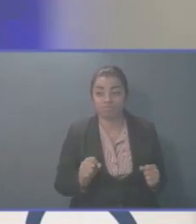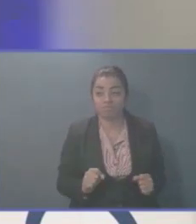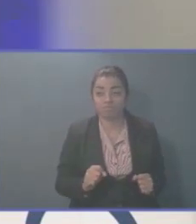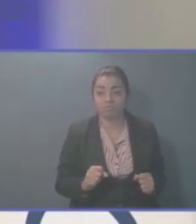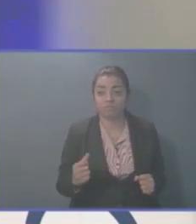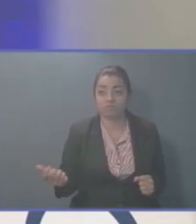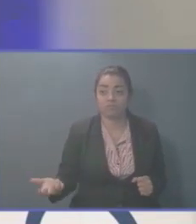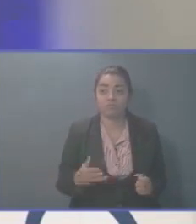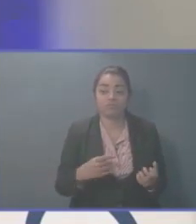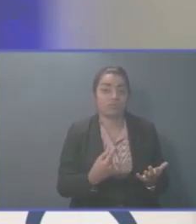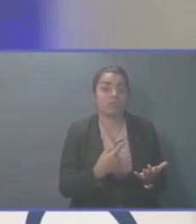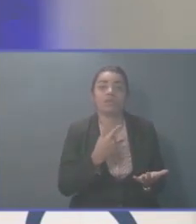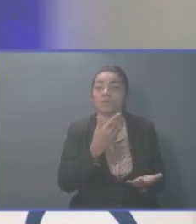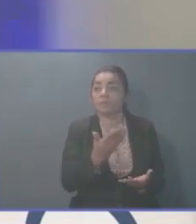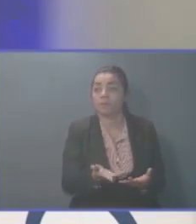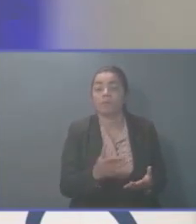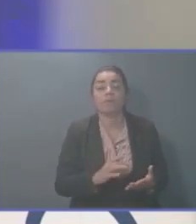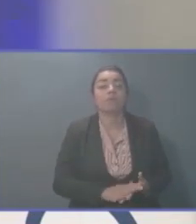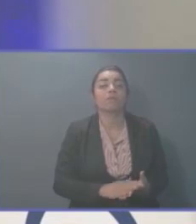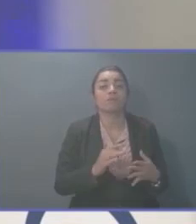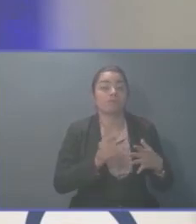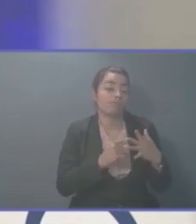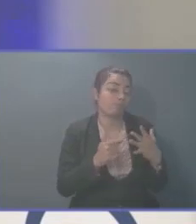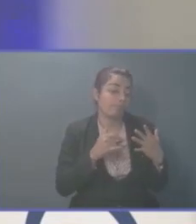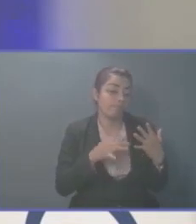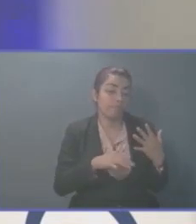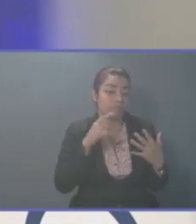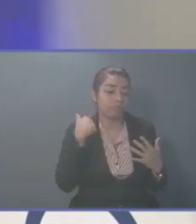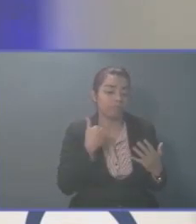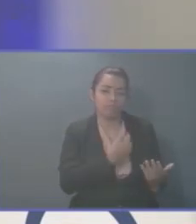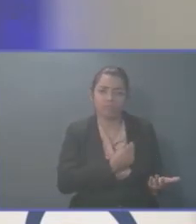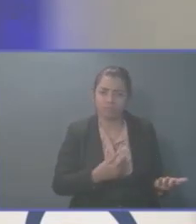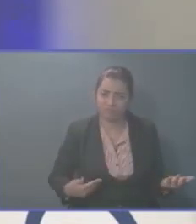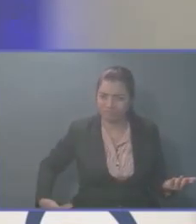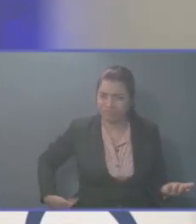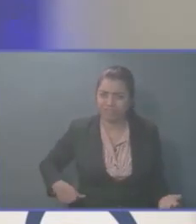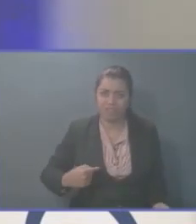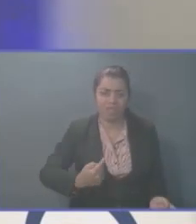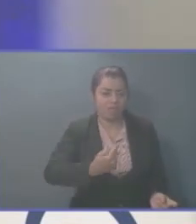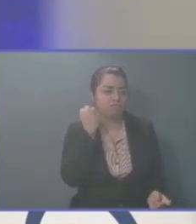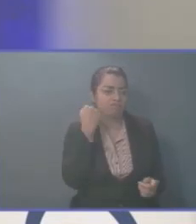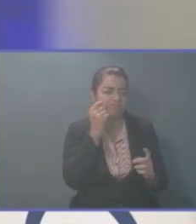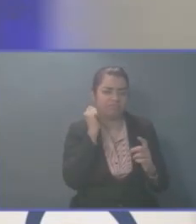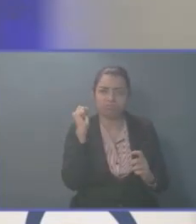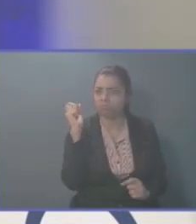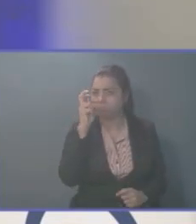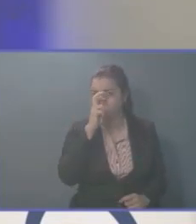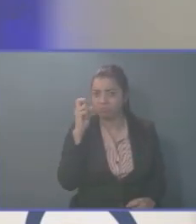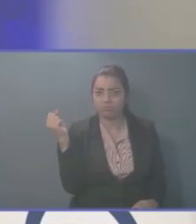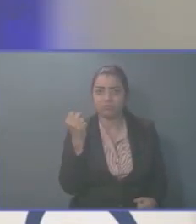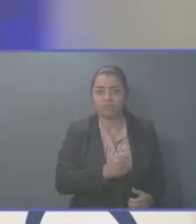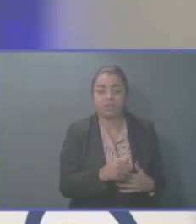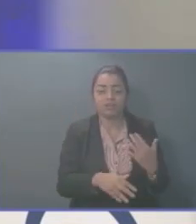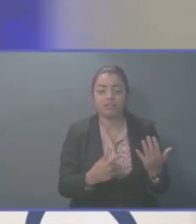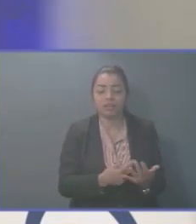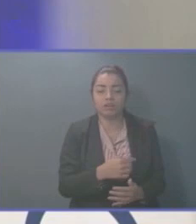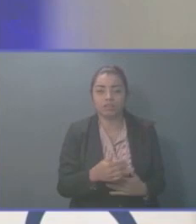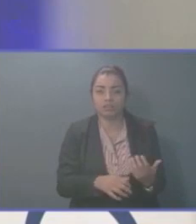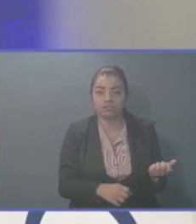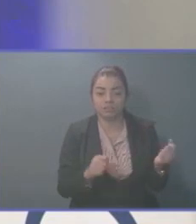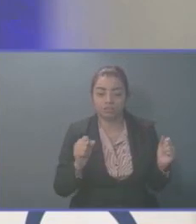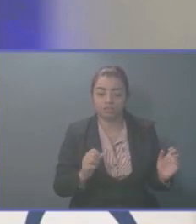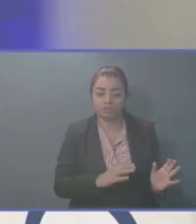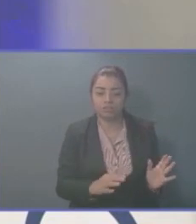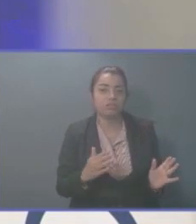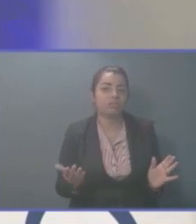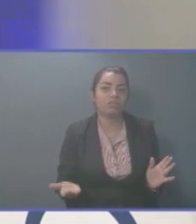de la Constitución, por encima de la ley y mucho menos el presidente de la República. Yo creo que todos también y todas hemos visto cómo